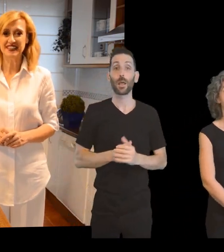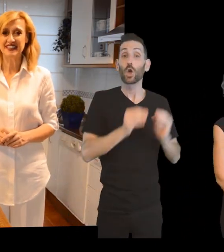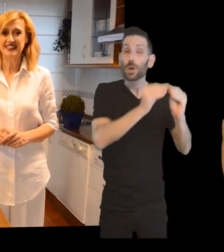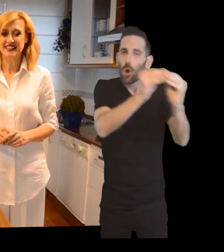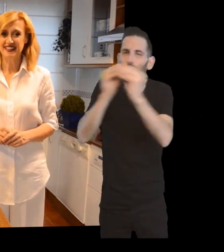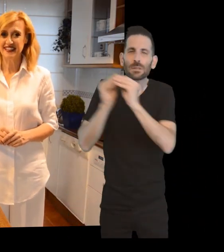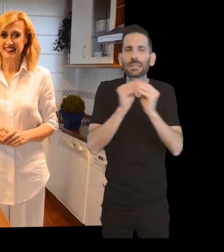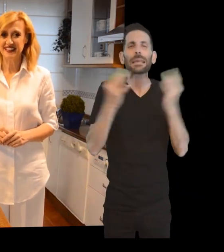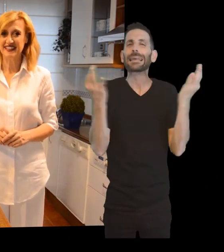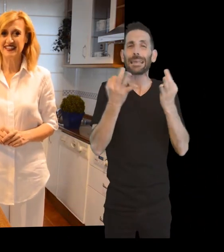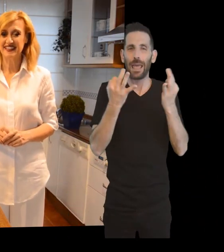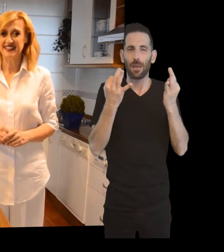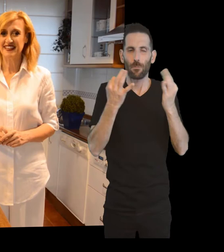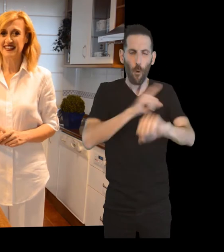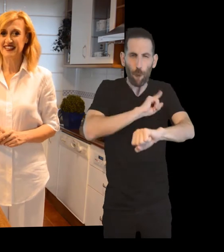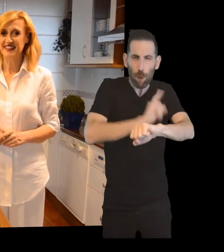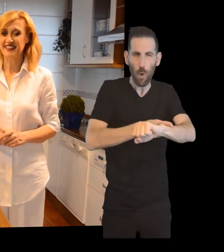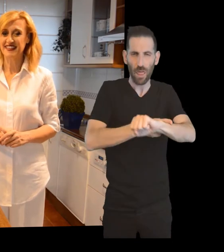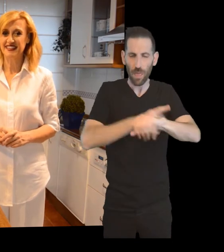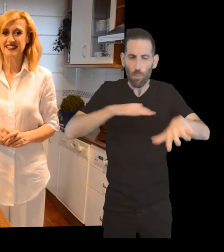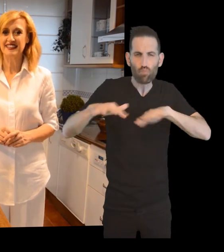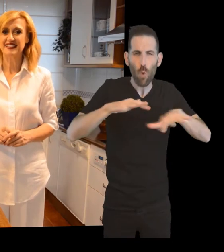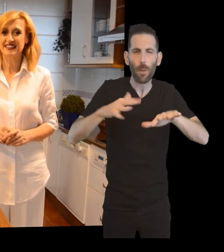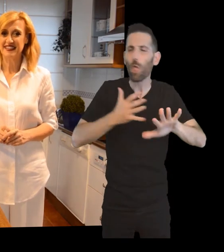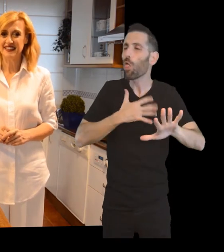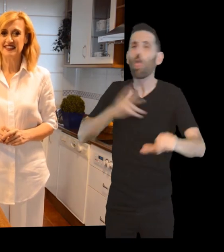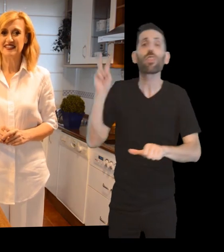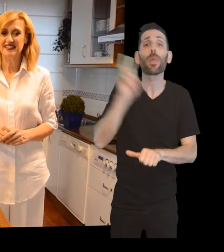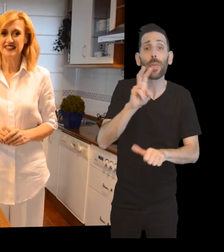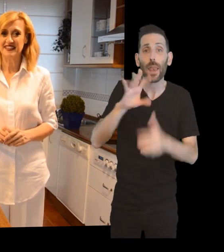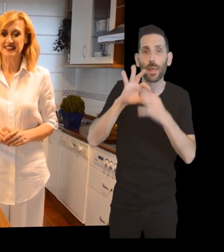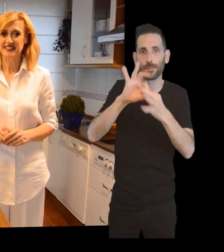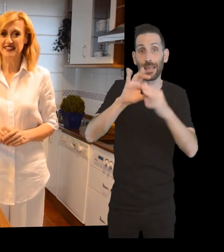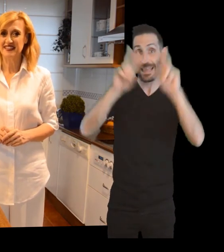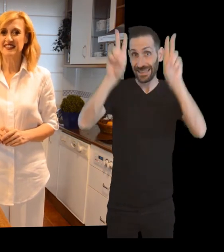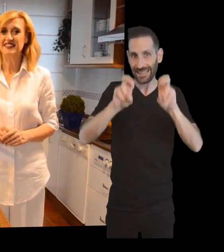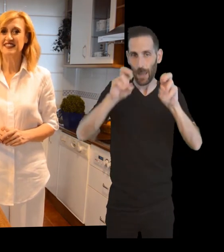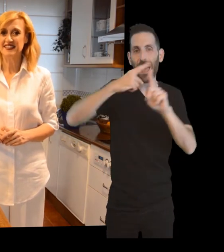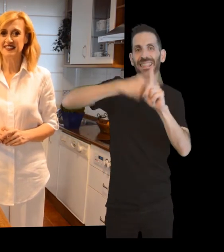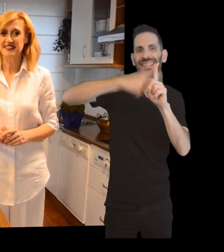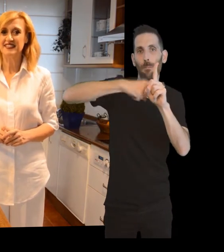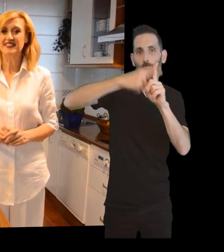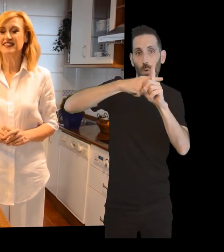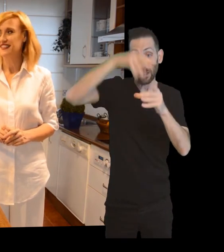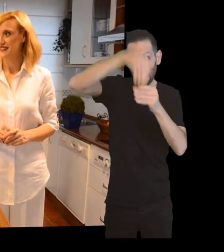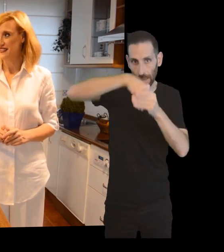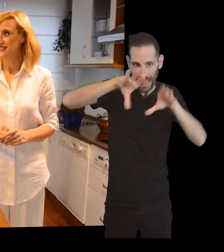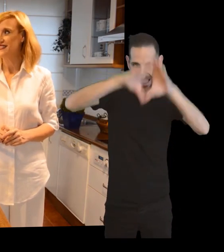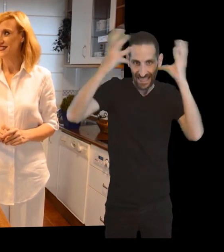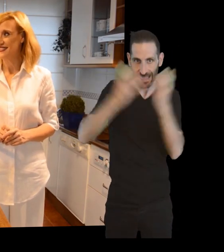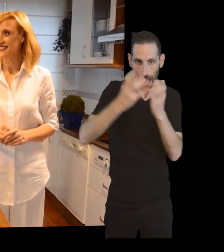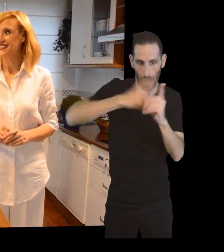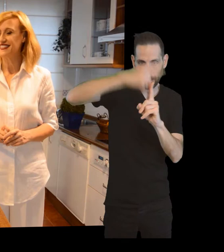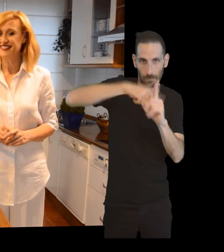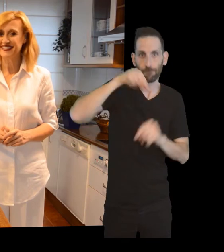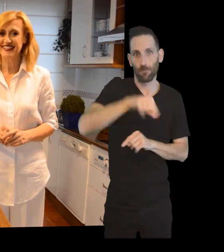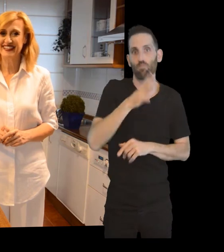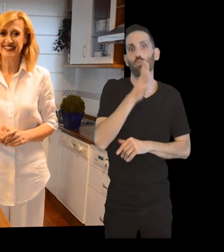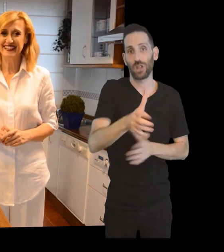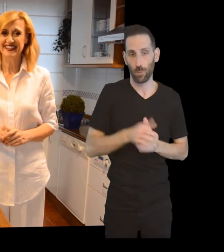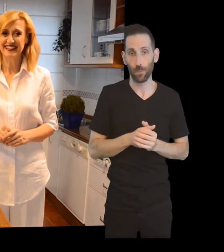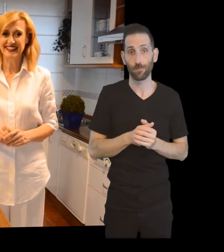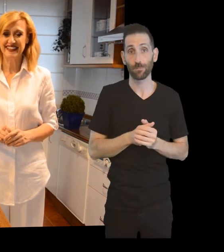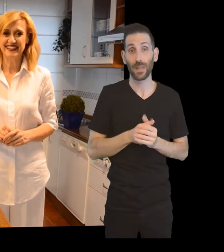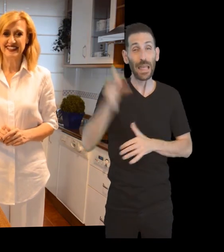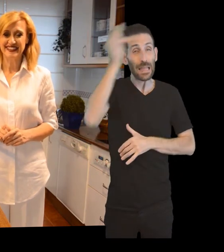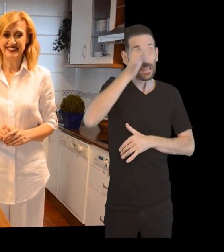Porén, todos coinciden en que a forza que as move tenga a súa orixe nas diferenzas de temperatura do interior terrestre.